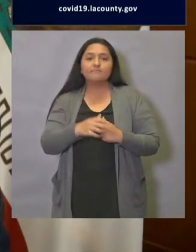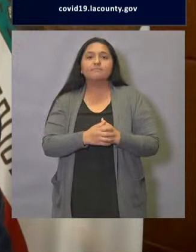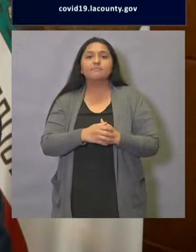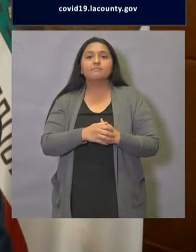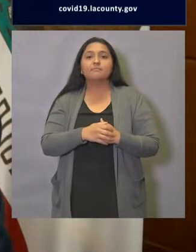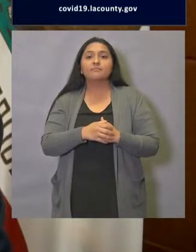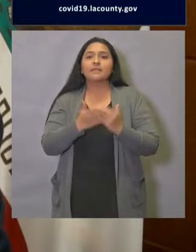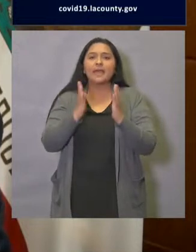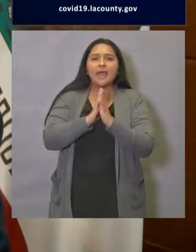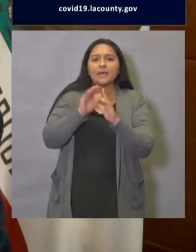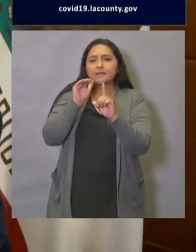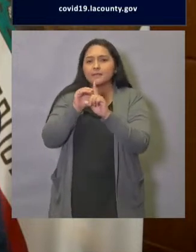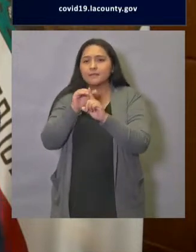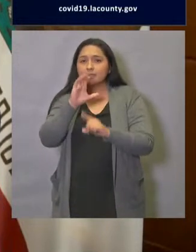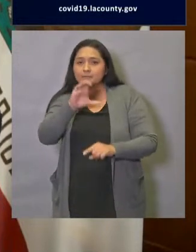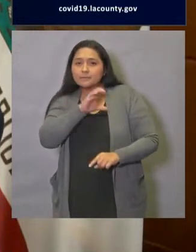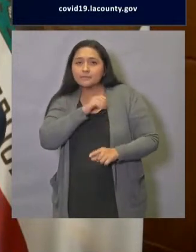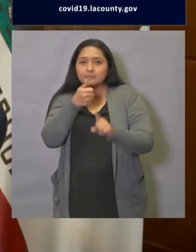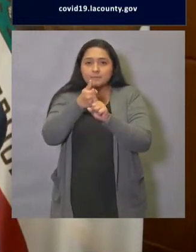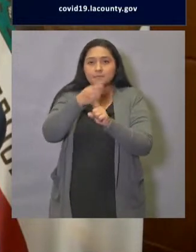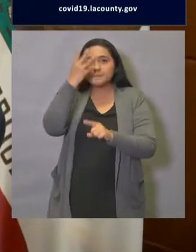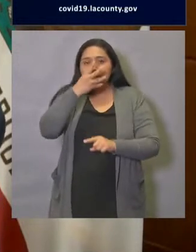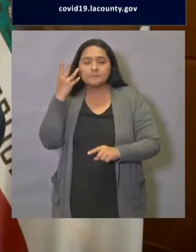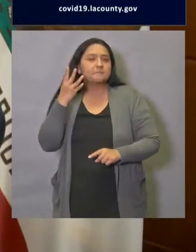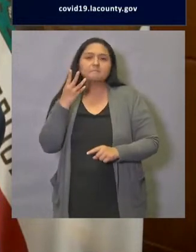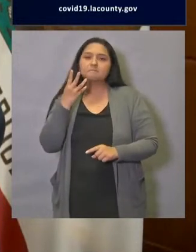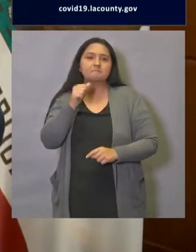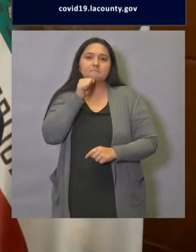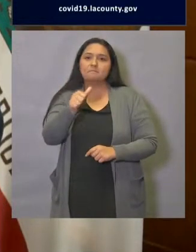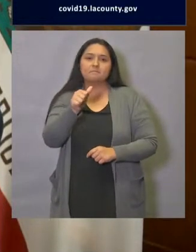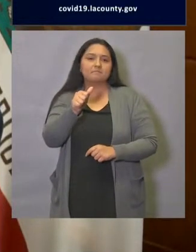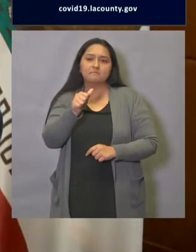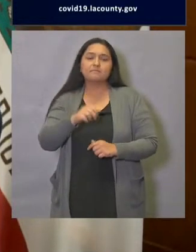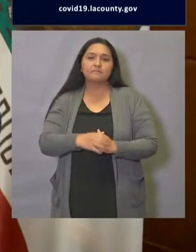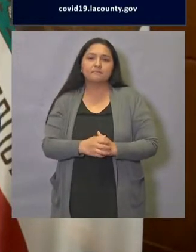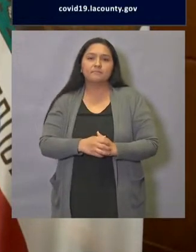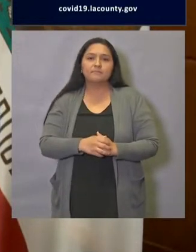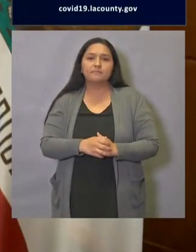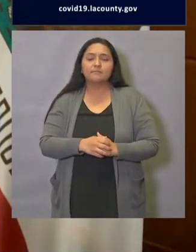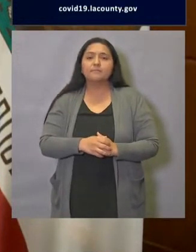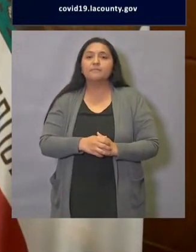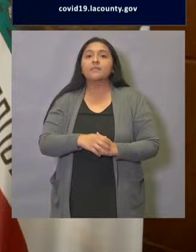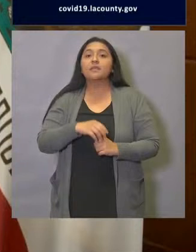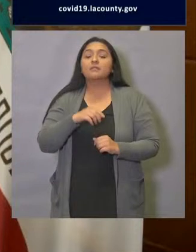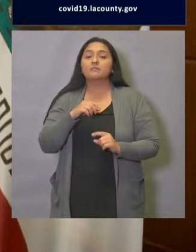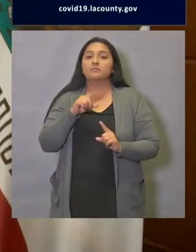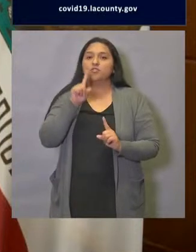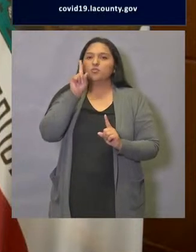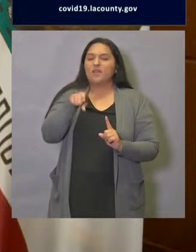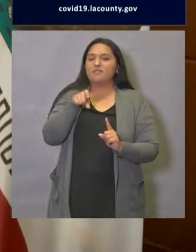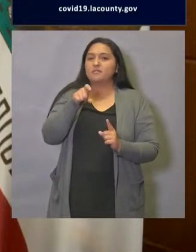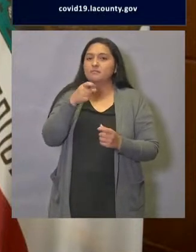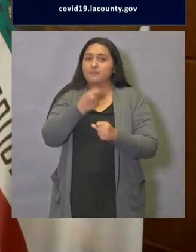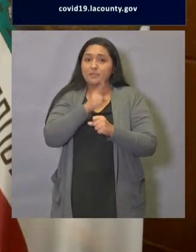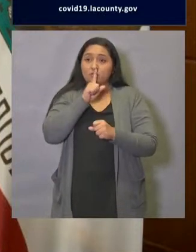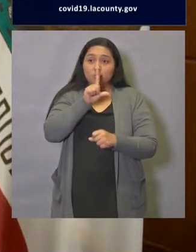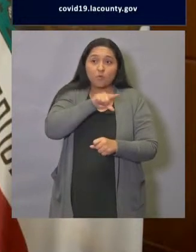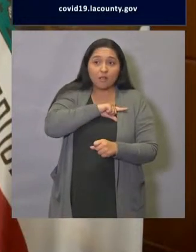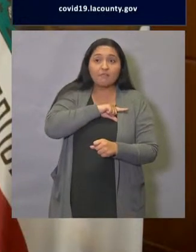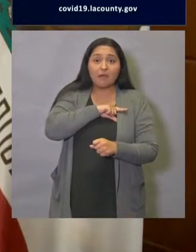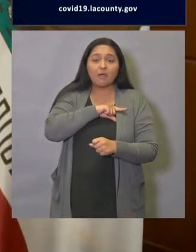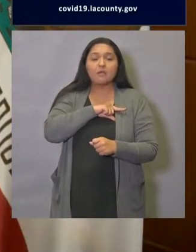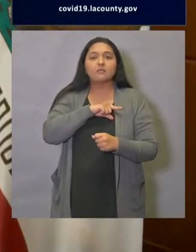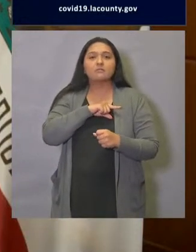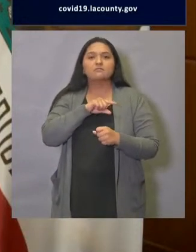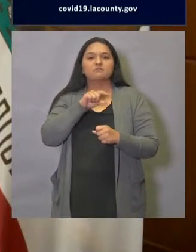estado migratorio. El condado tiene que verificar si es elegible, pero no queremos que las personas